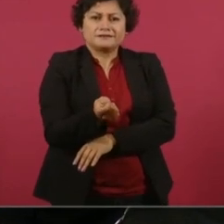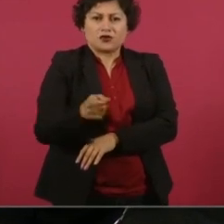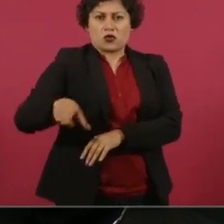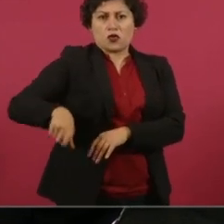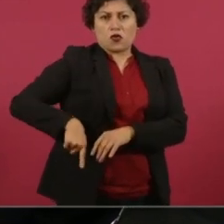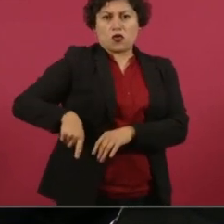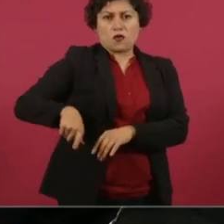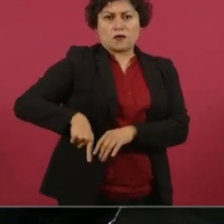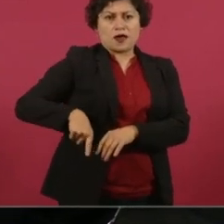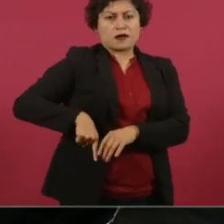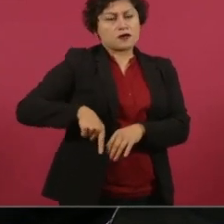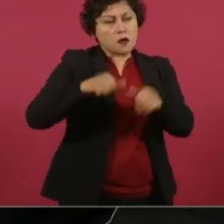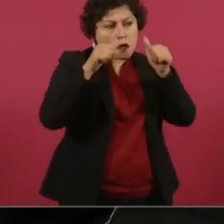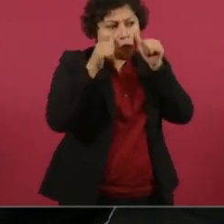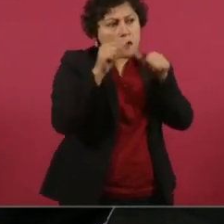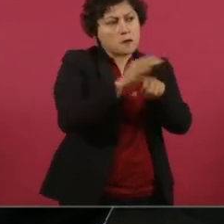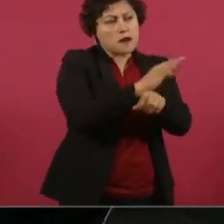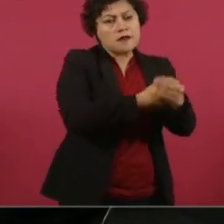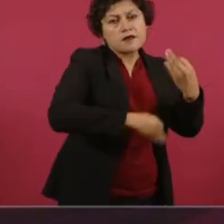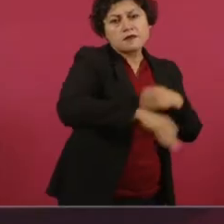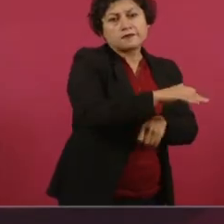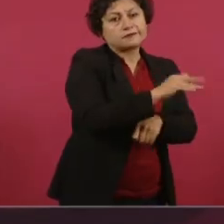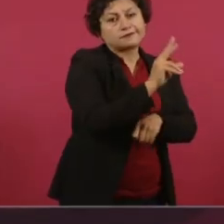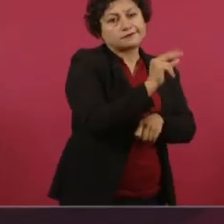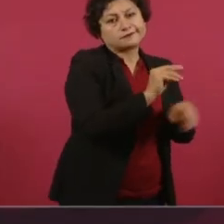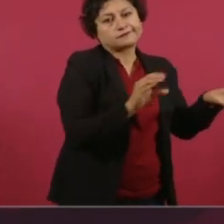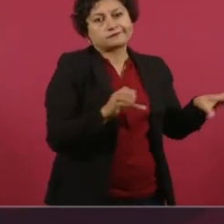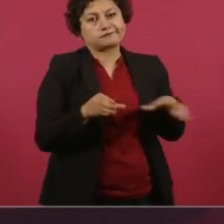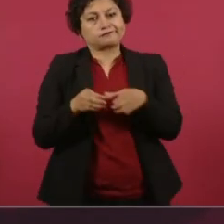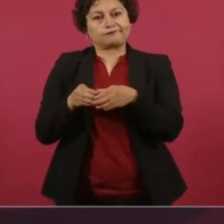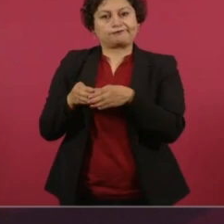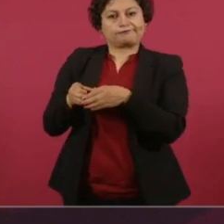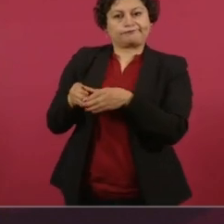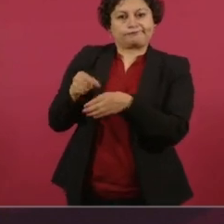eso, de acuerdo a la definición aristotélica,